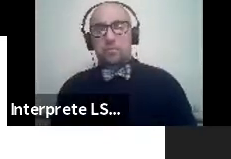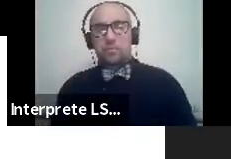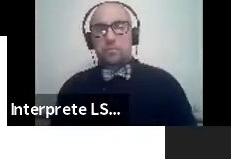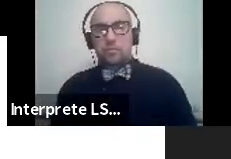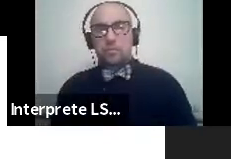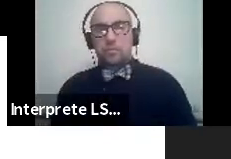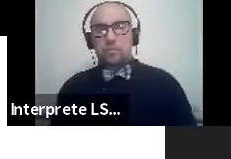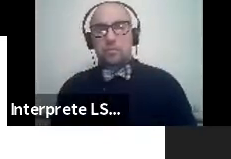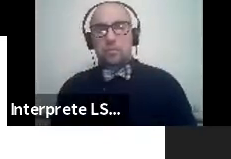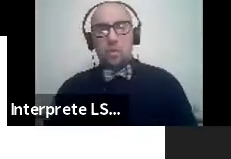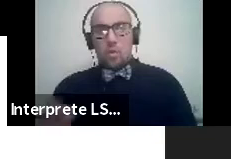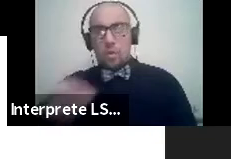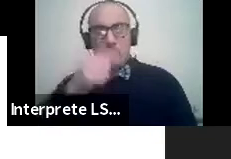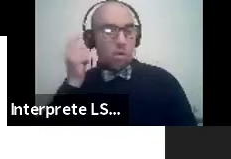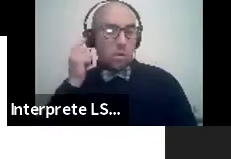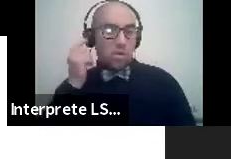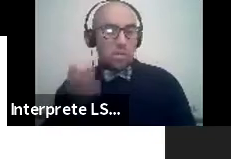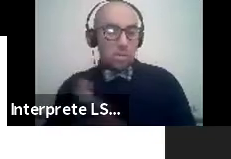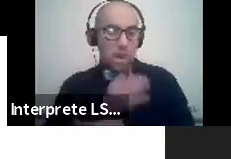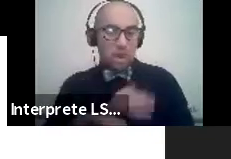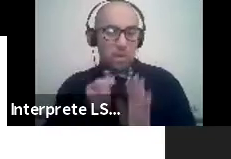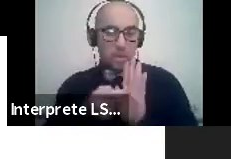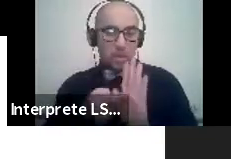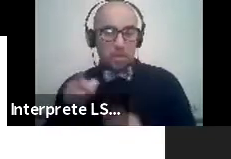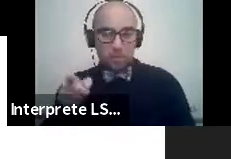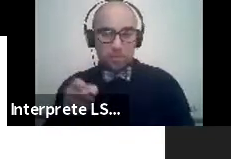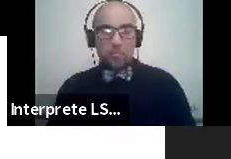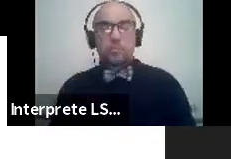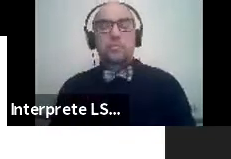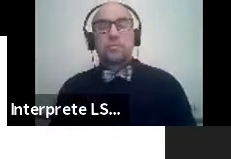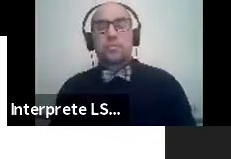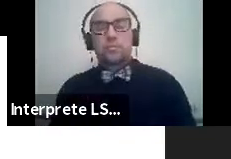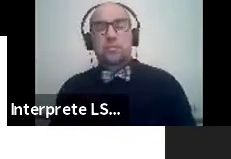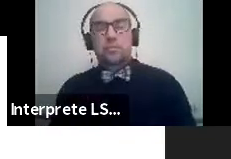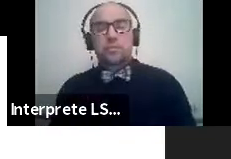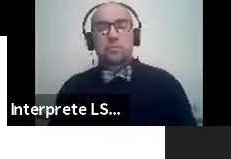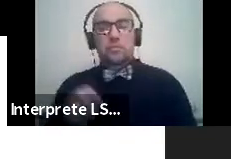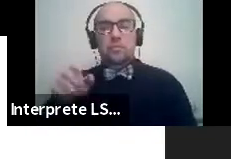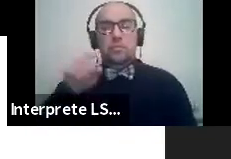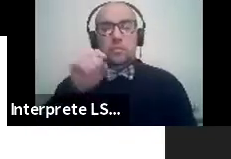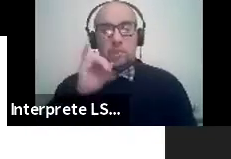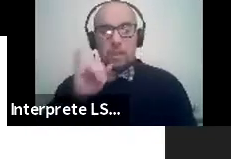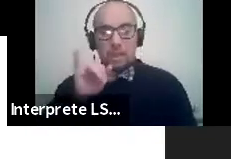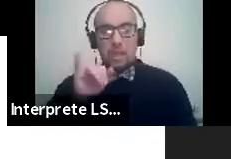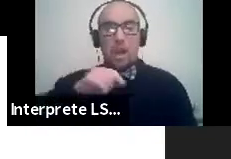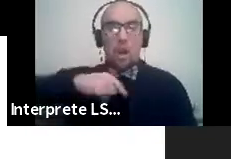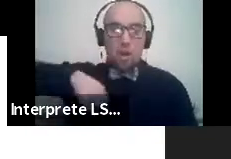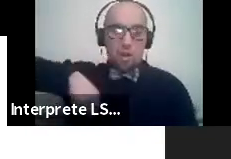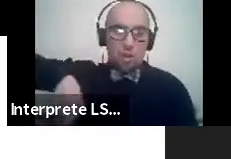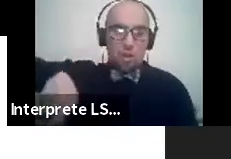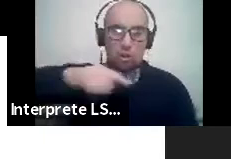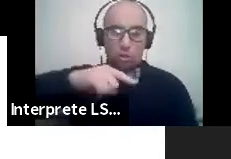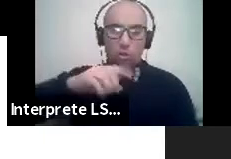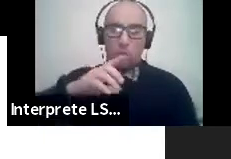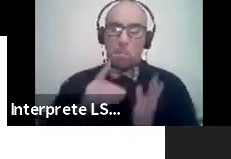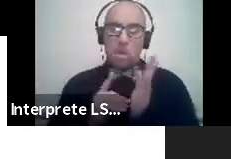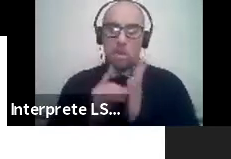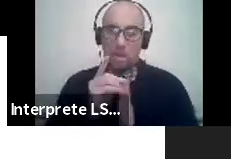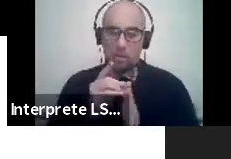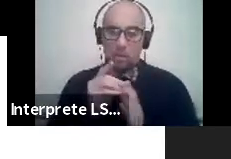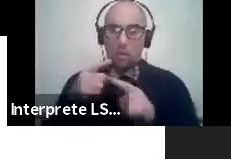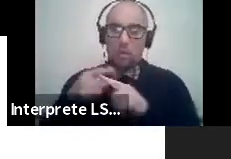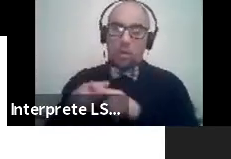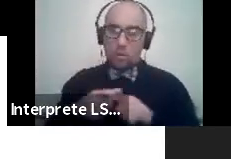Como escuchábamos en la presentación anterior, si globalmente para el desarrollo de